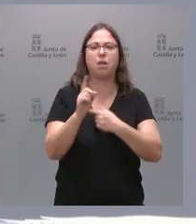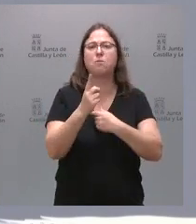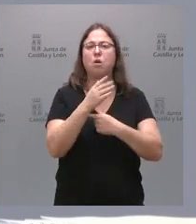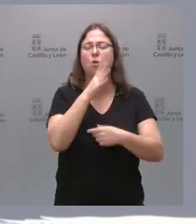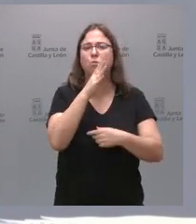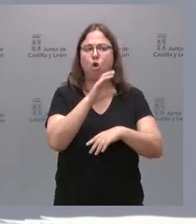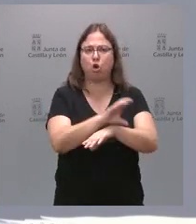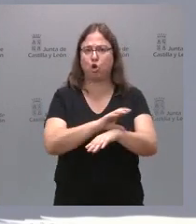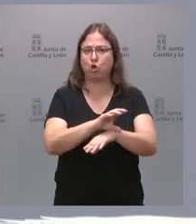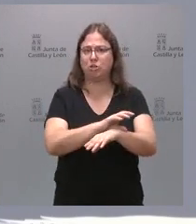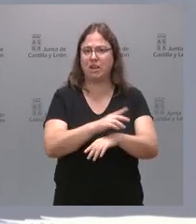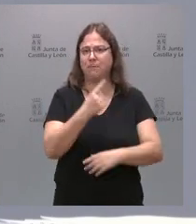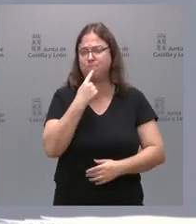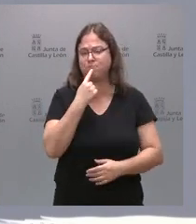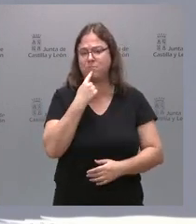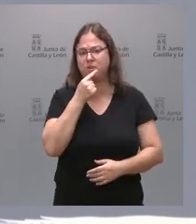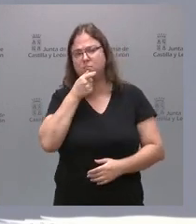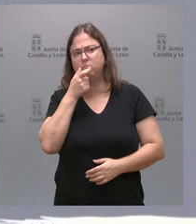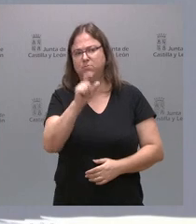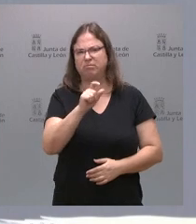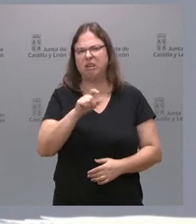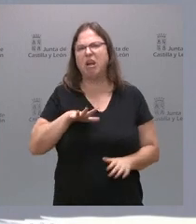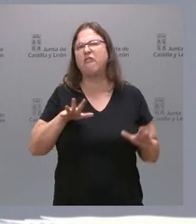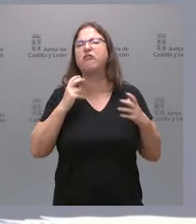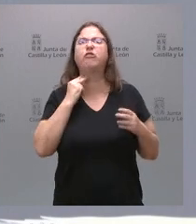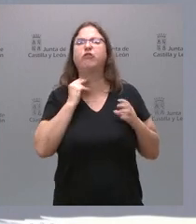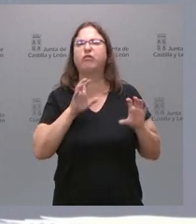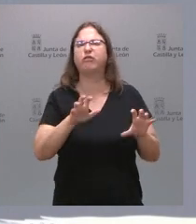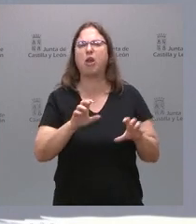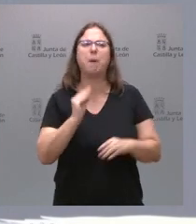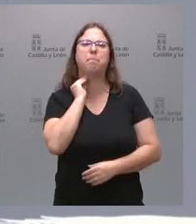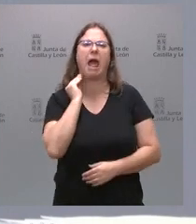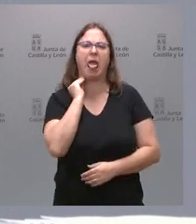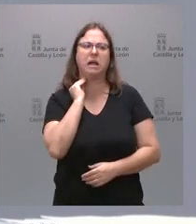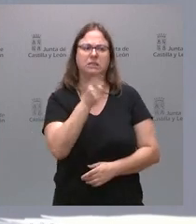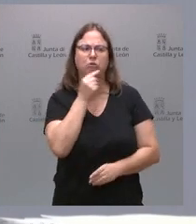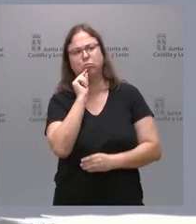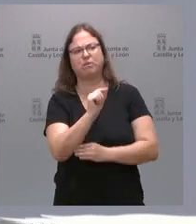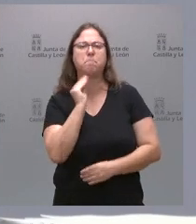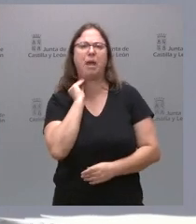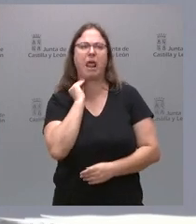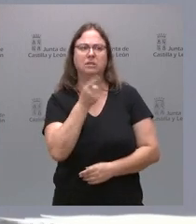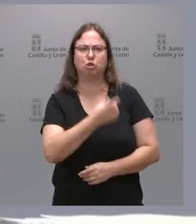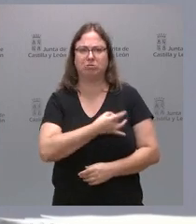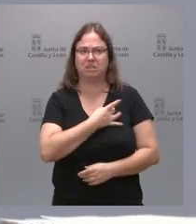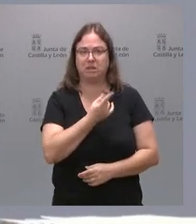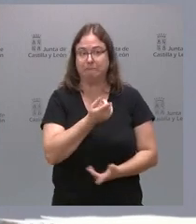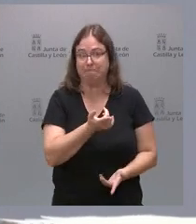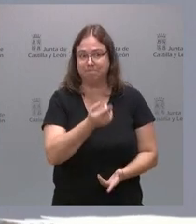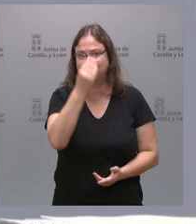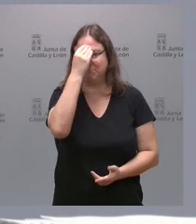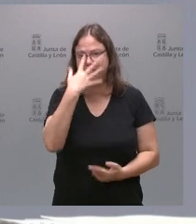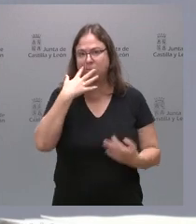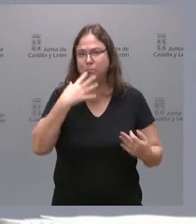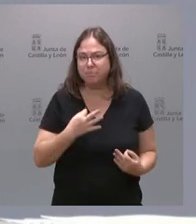el consejo que el consejero les ha llamado sanguijuelas y parásitos que lo recordara a los sindicatos no sé si considera que es necesario